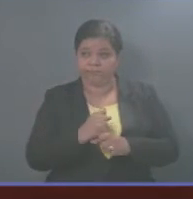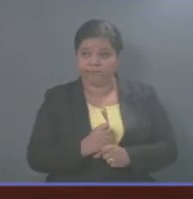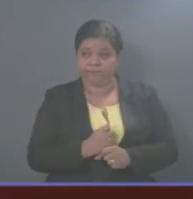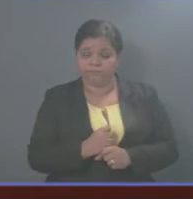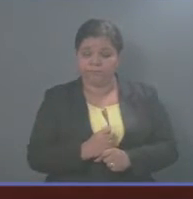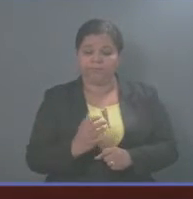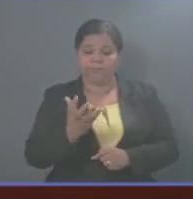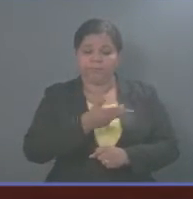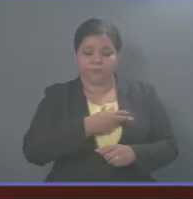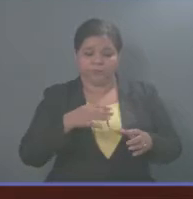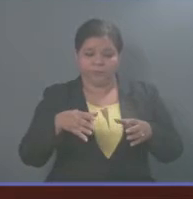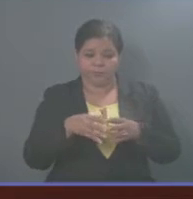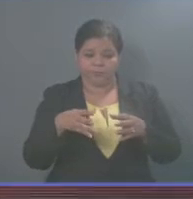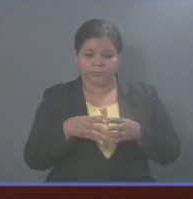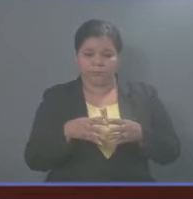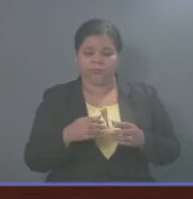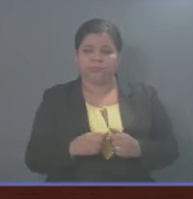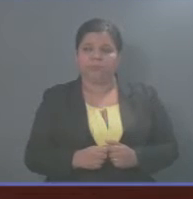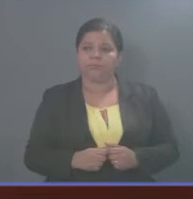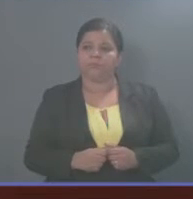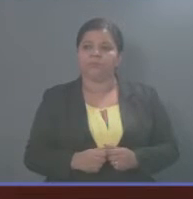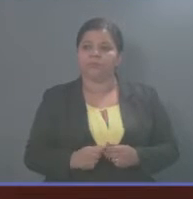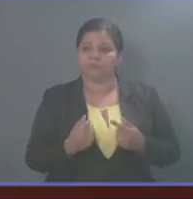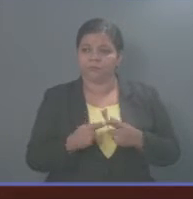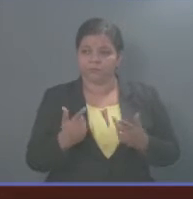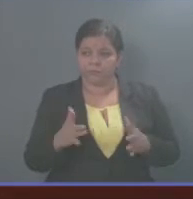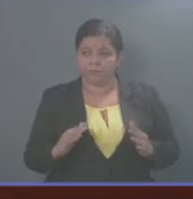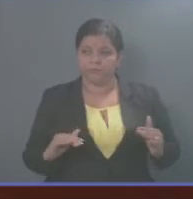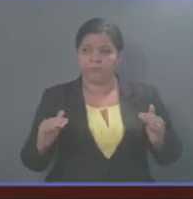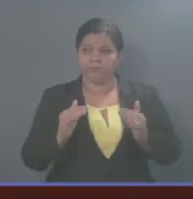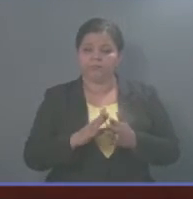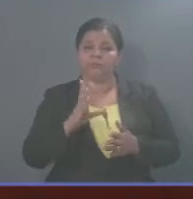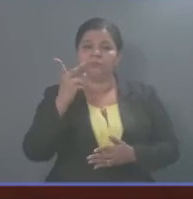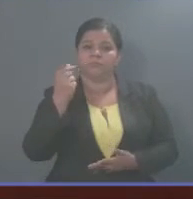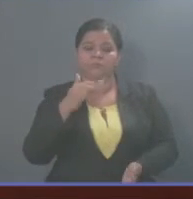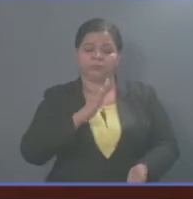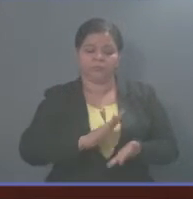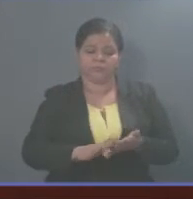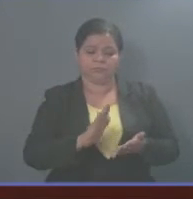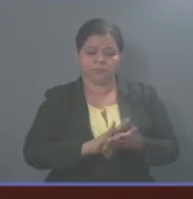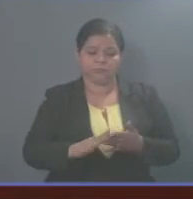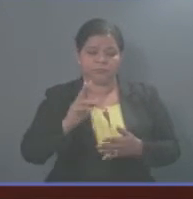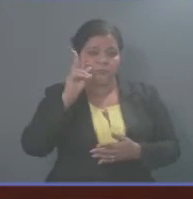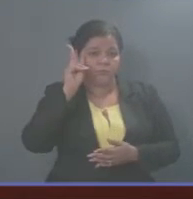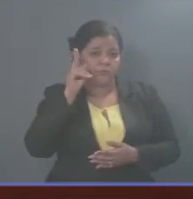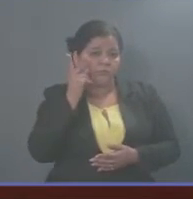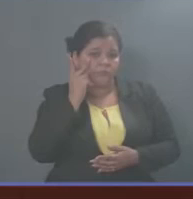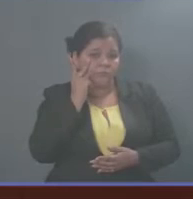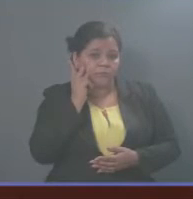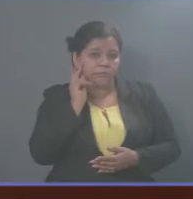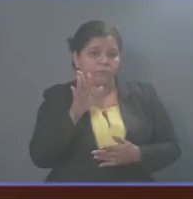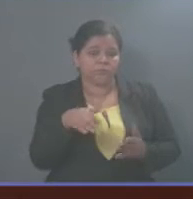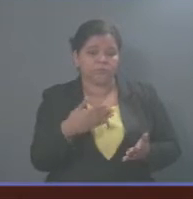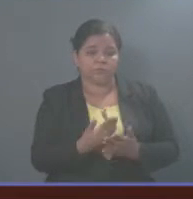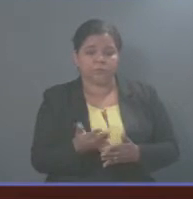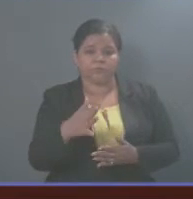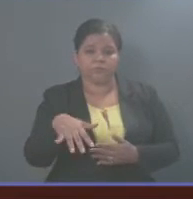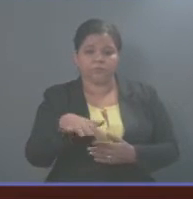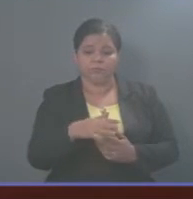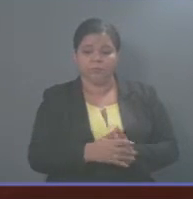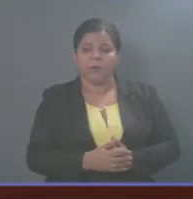en la comitiva gubernamental, así como también el gasto que ello significó para las arcas del